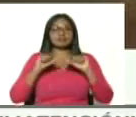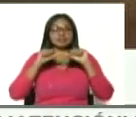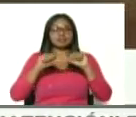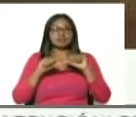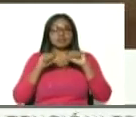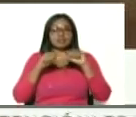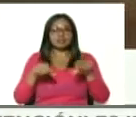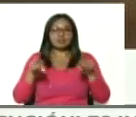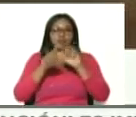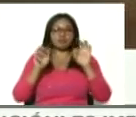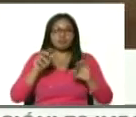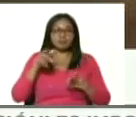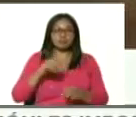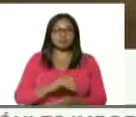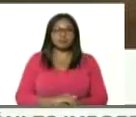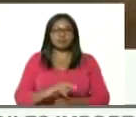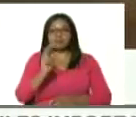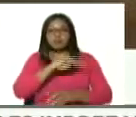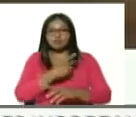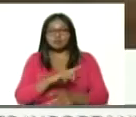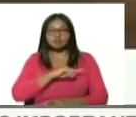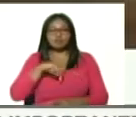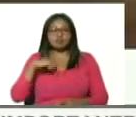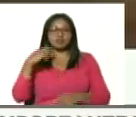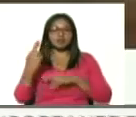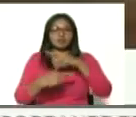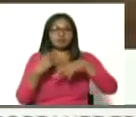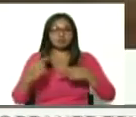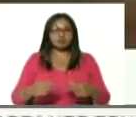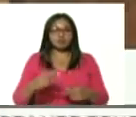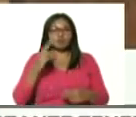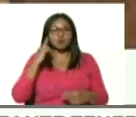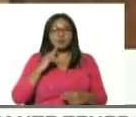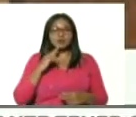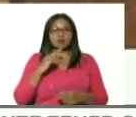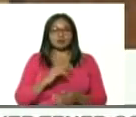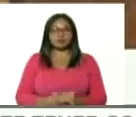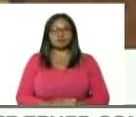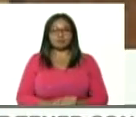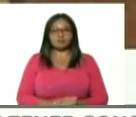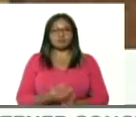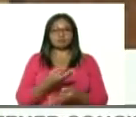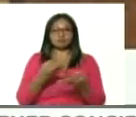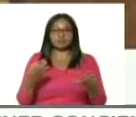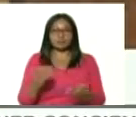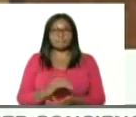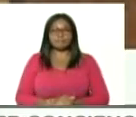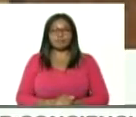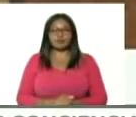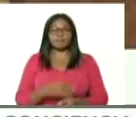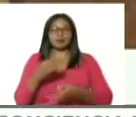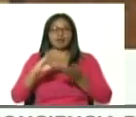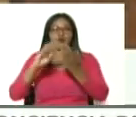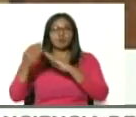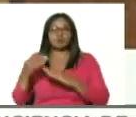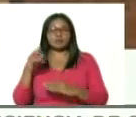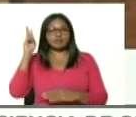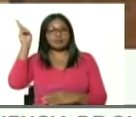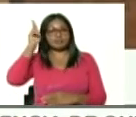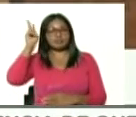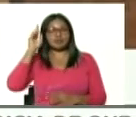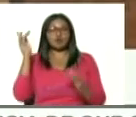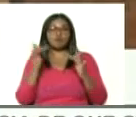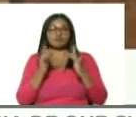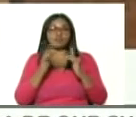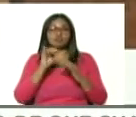elevar la potencia de nuestra revolución bolivariana, presidente. Correcto. Bueno, vámonos hablando de comunidades indígenas, vamos para